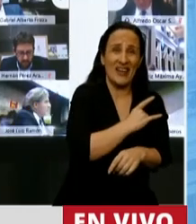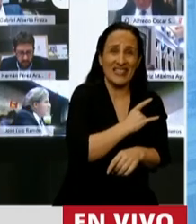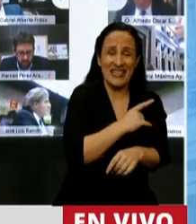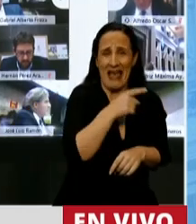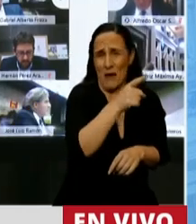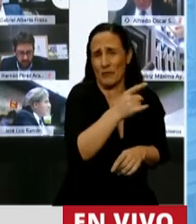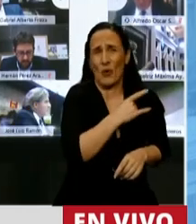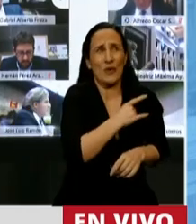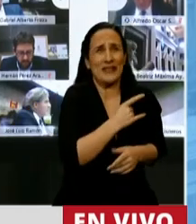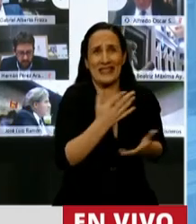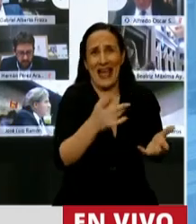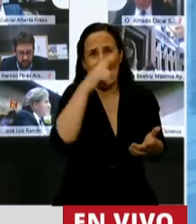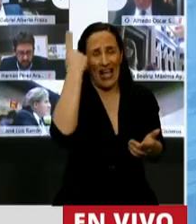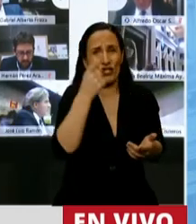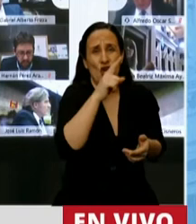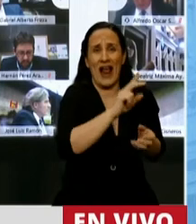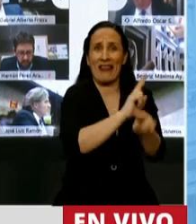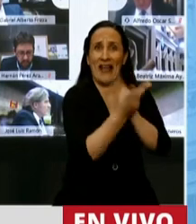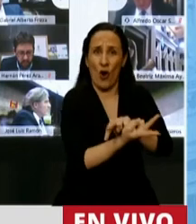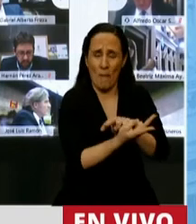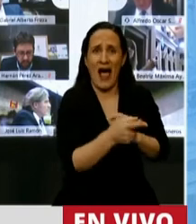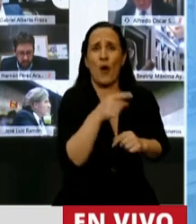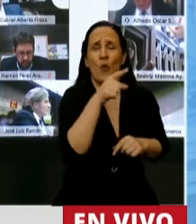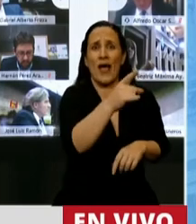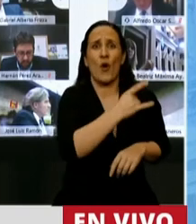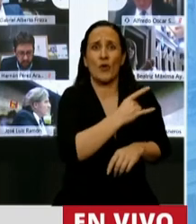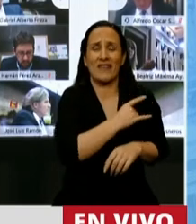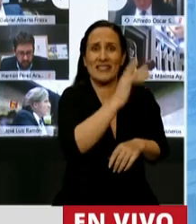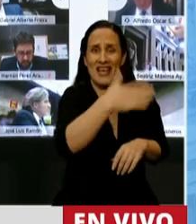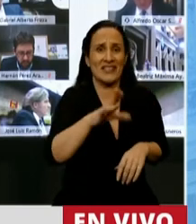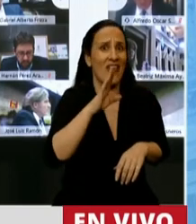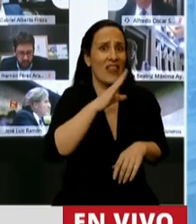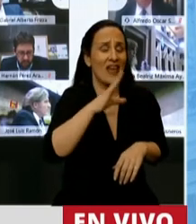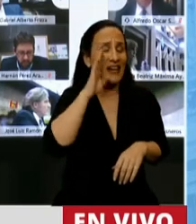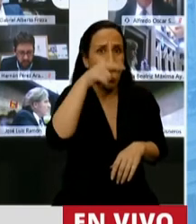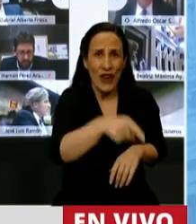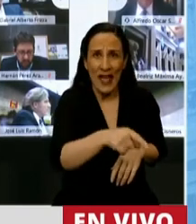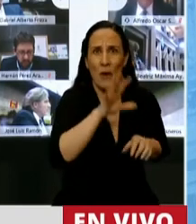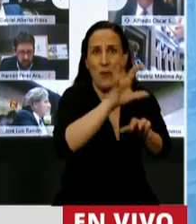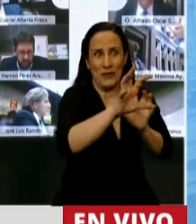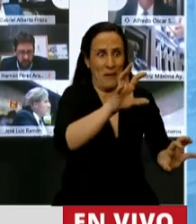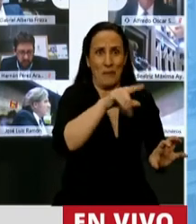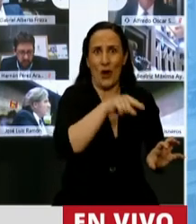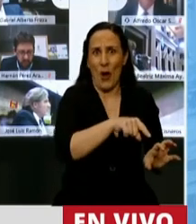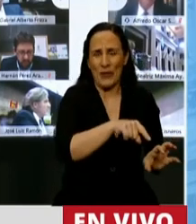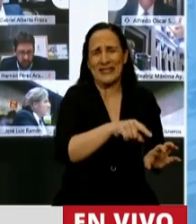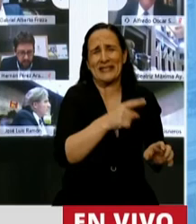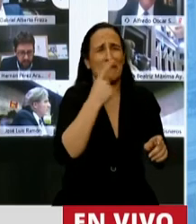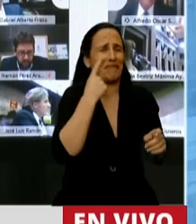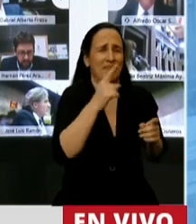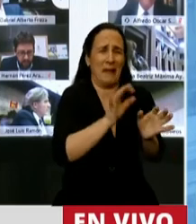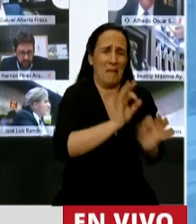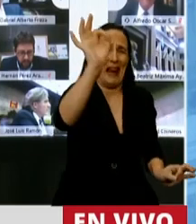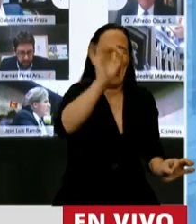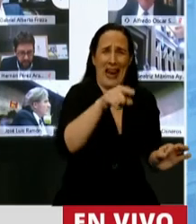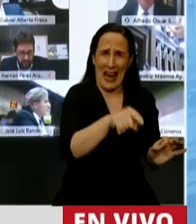las universidades, la Universidad Nacional del Comahue y la Universidad Nacional de Río Negro, que abarcan dos provincias que tienen sedes con miles de kilómetros